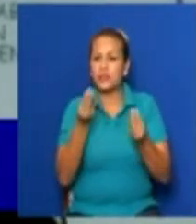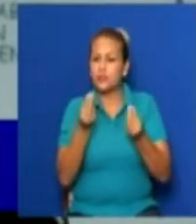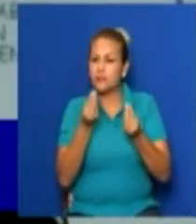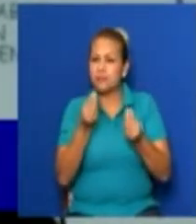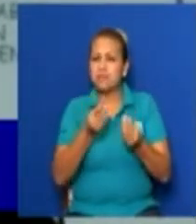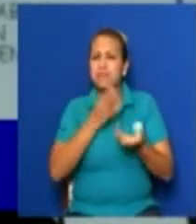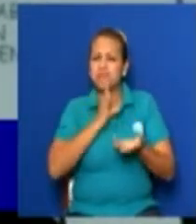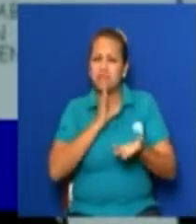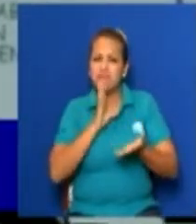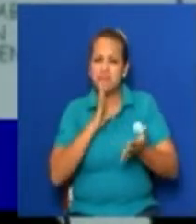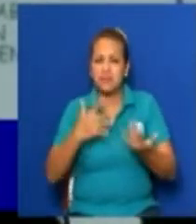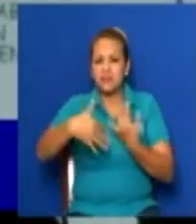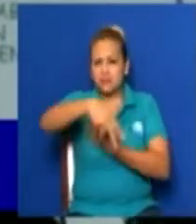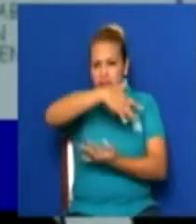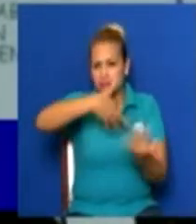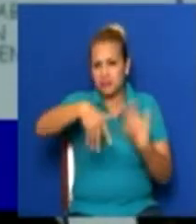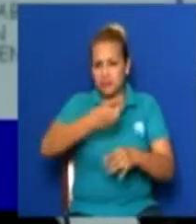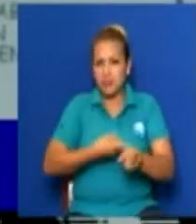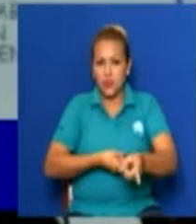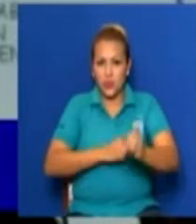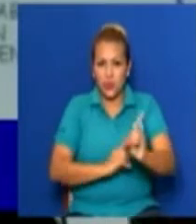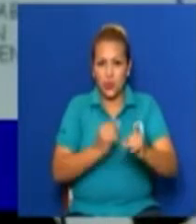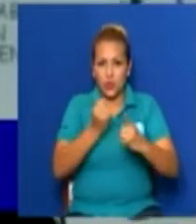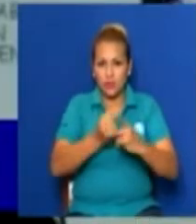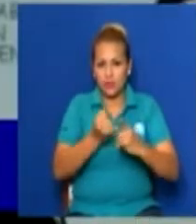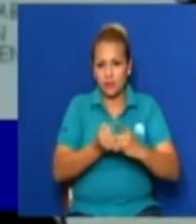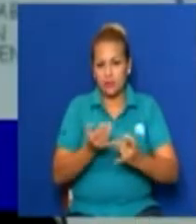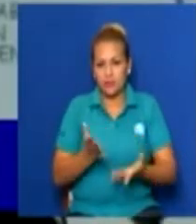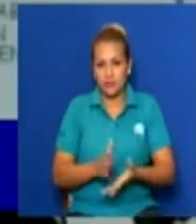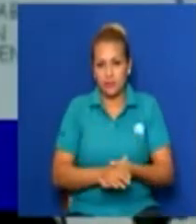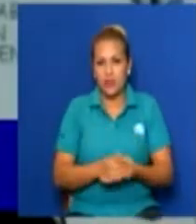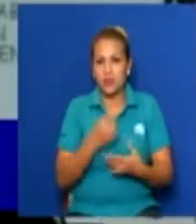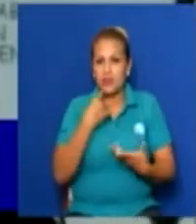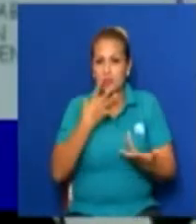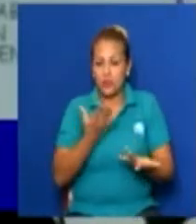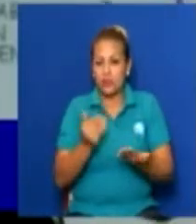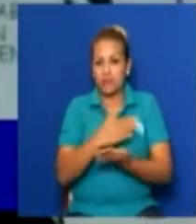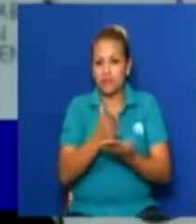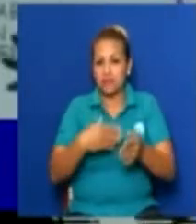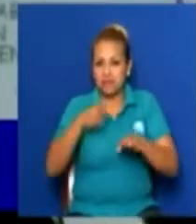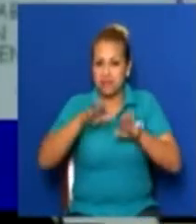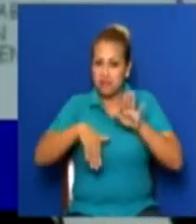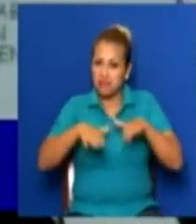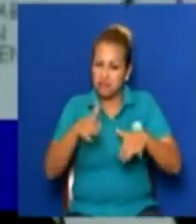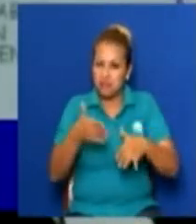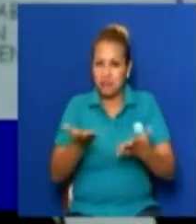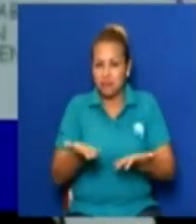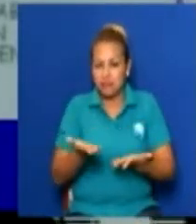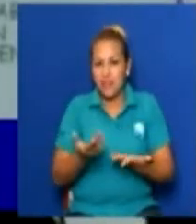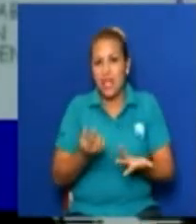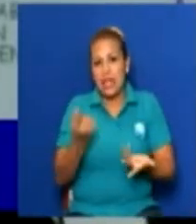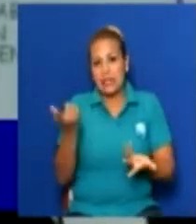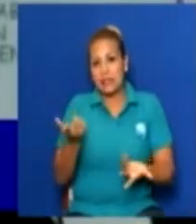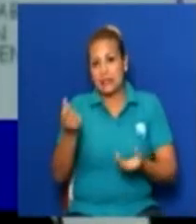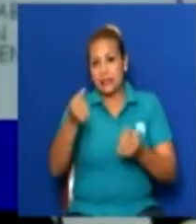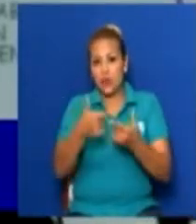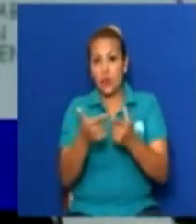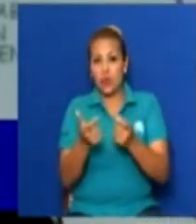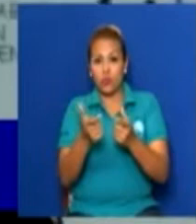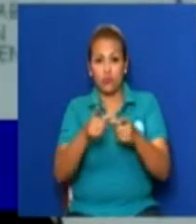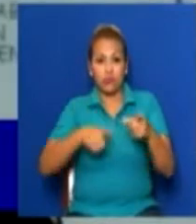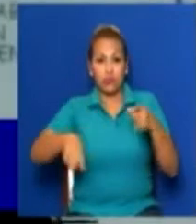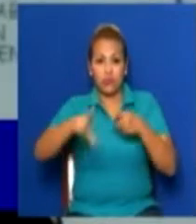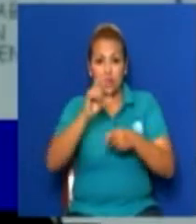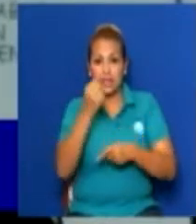alrededor del tema de la igualdad de género, porque muchas veces el análisis es que los sindicatos están manejados